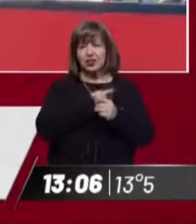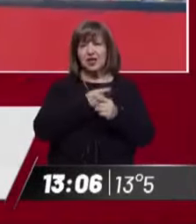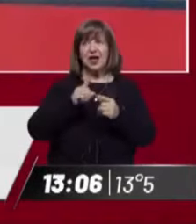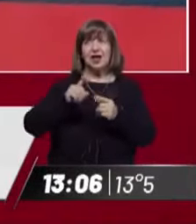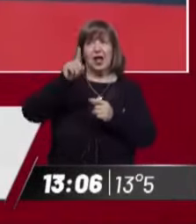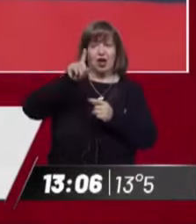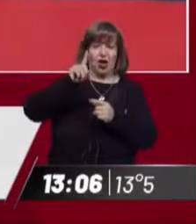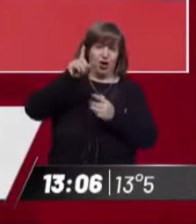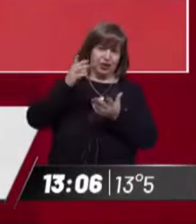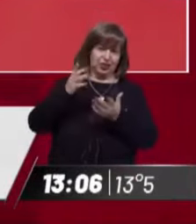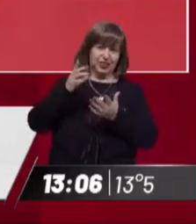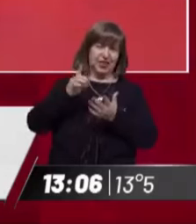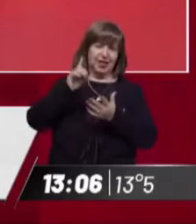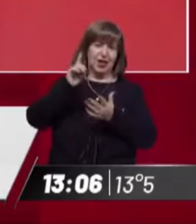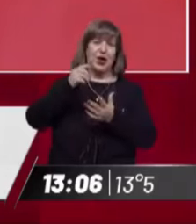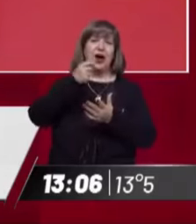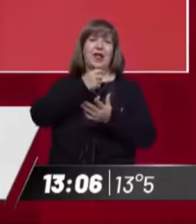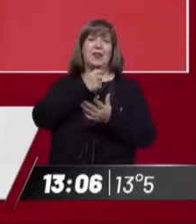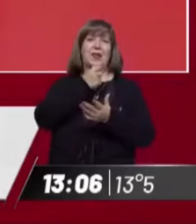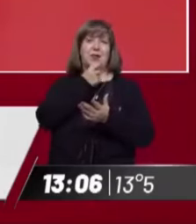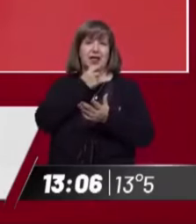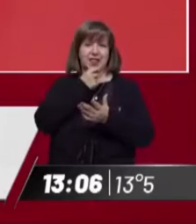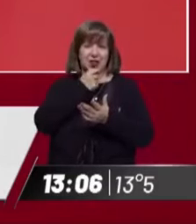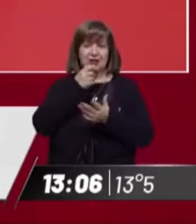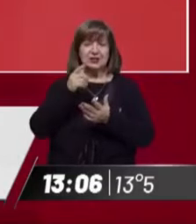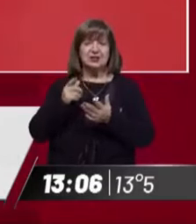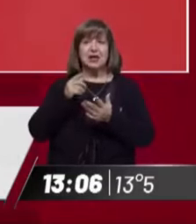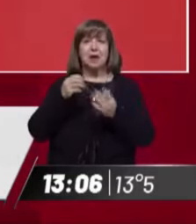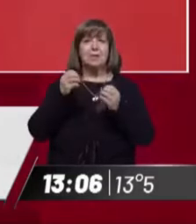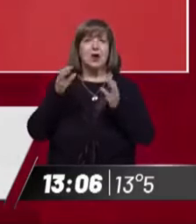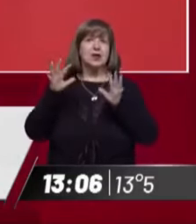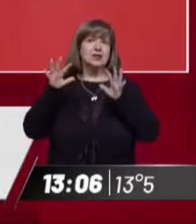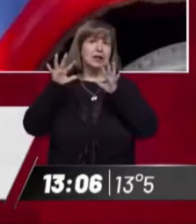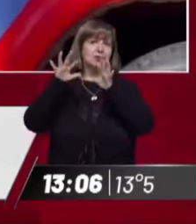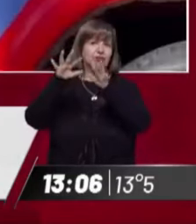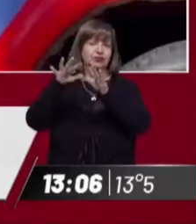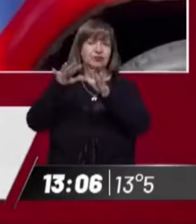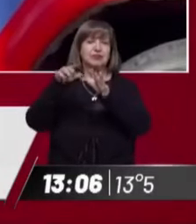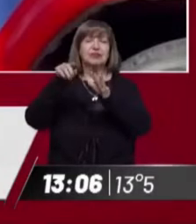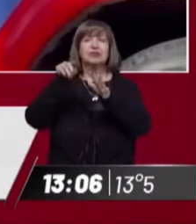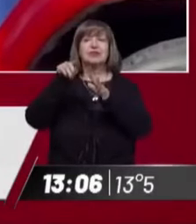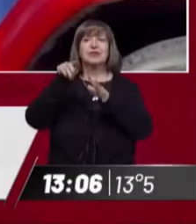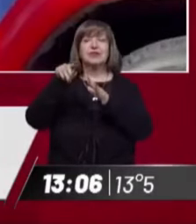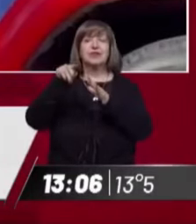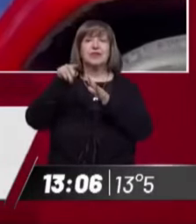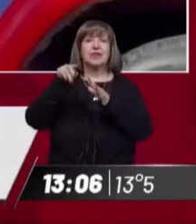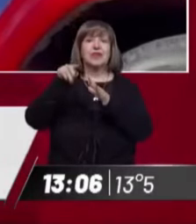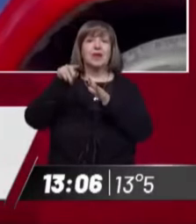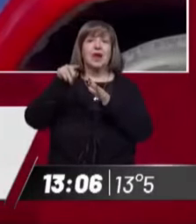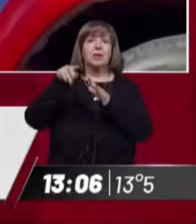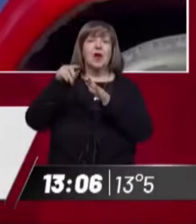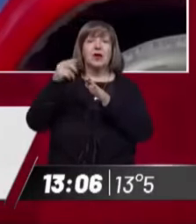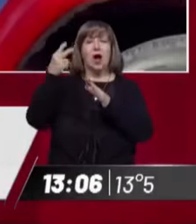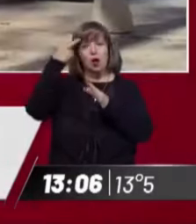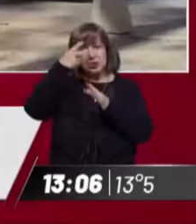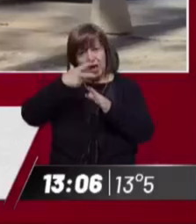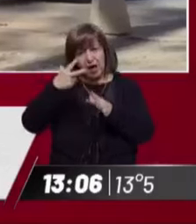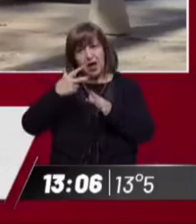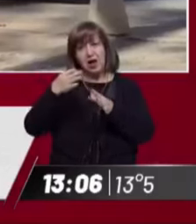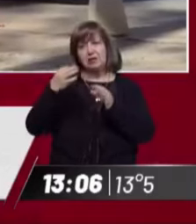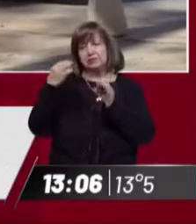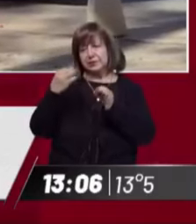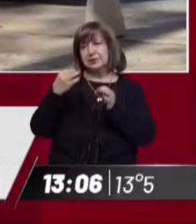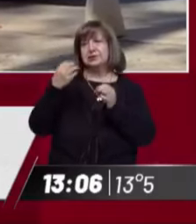el norte, producto evidentemente de la mayor capacidad que tenemos de alojamiento para